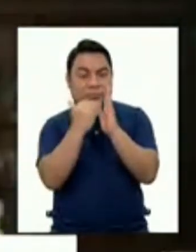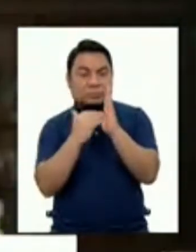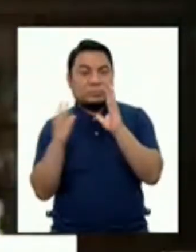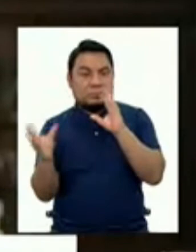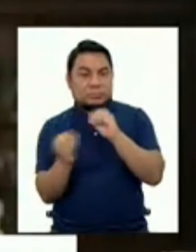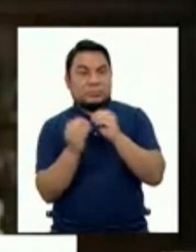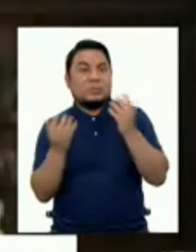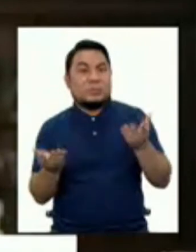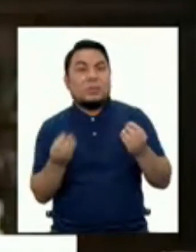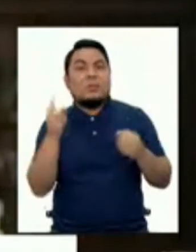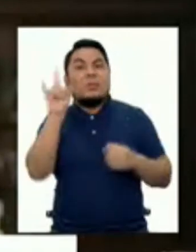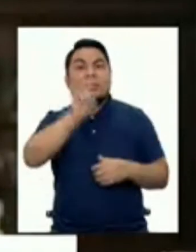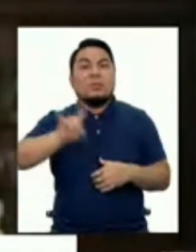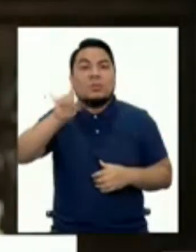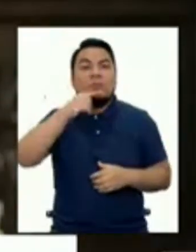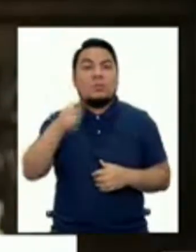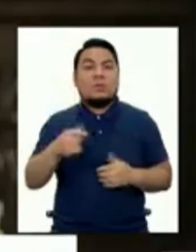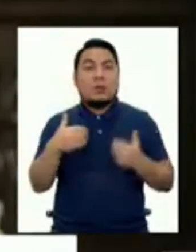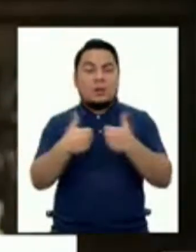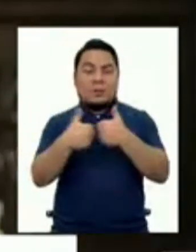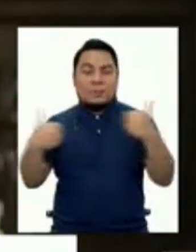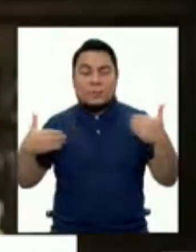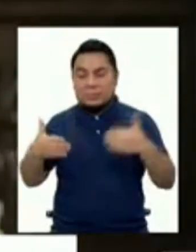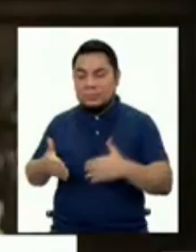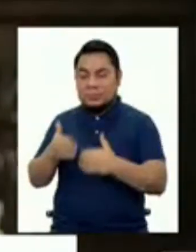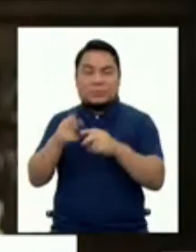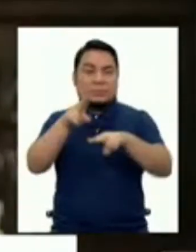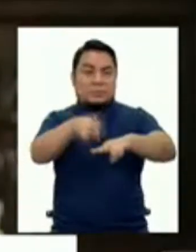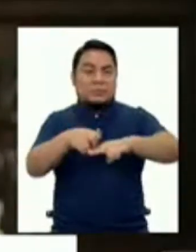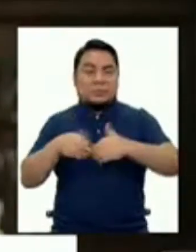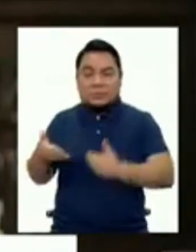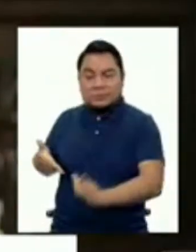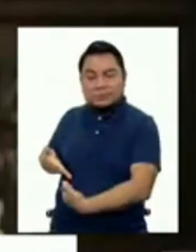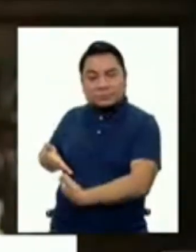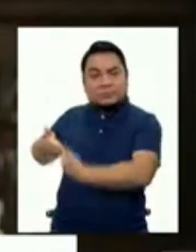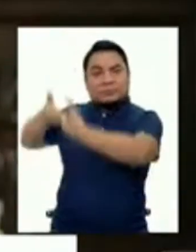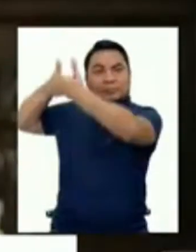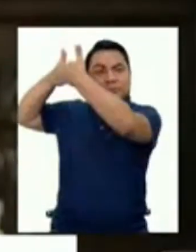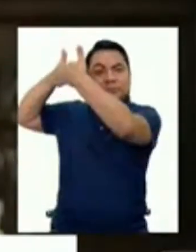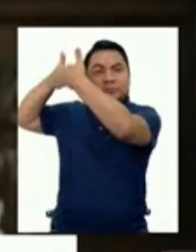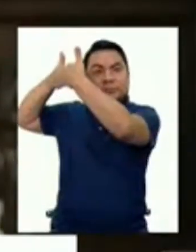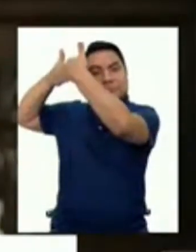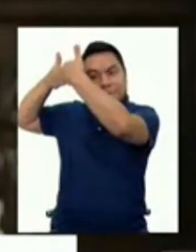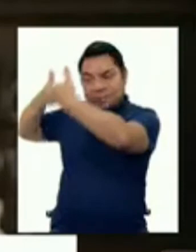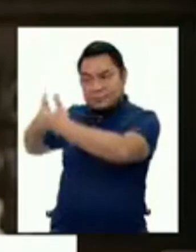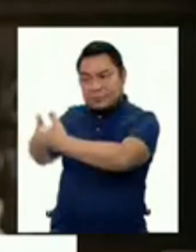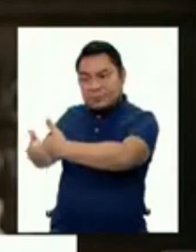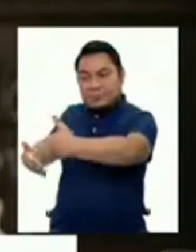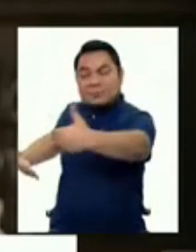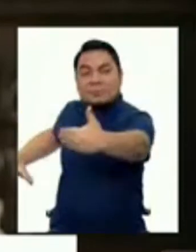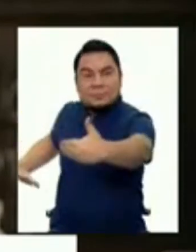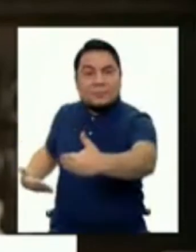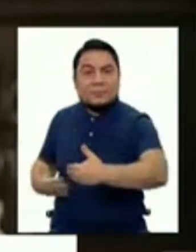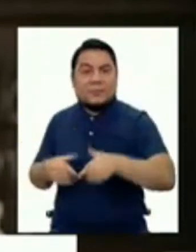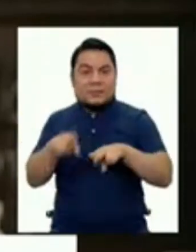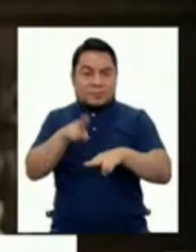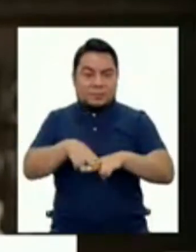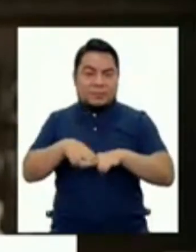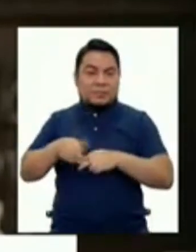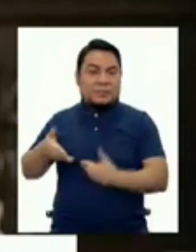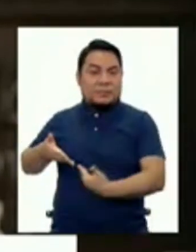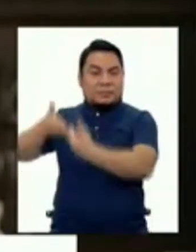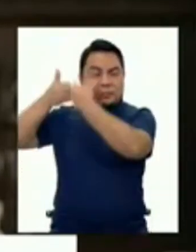complementarias como la utilización de separadores verticales, como también los separadores en los pasillos, y además